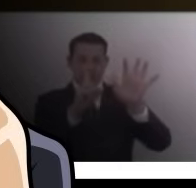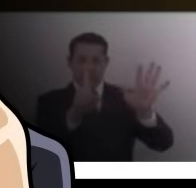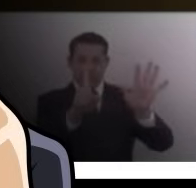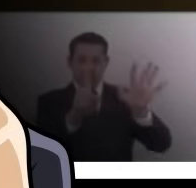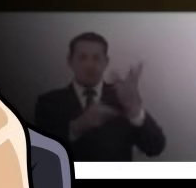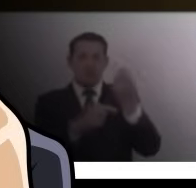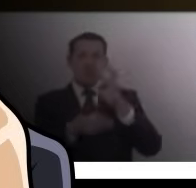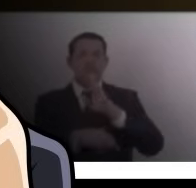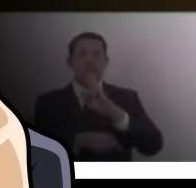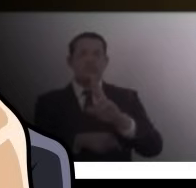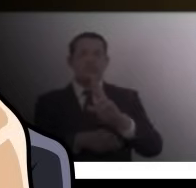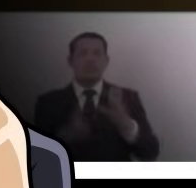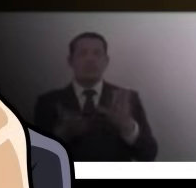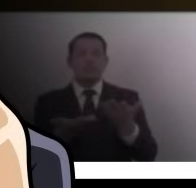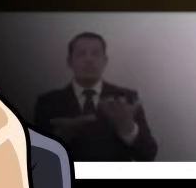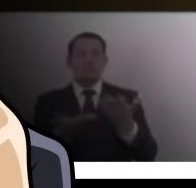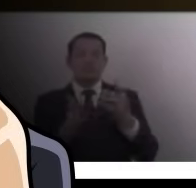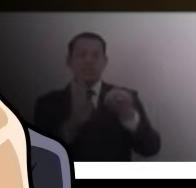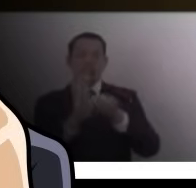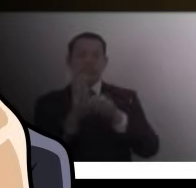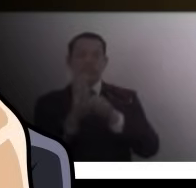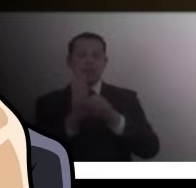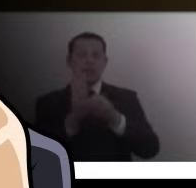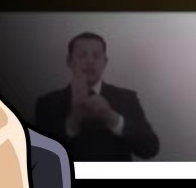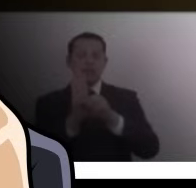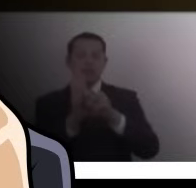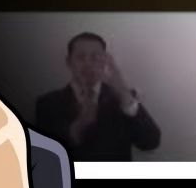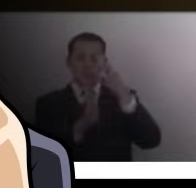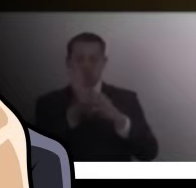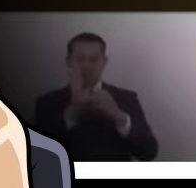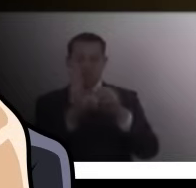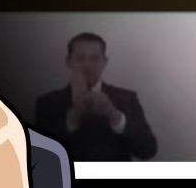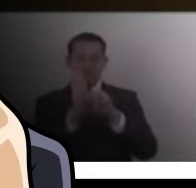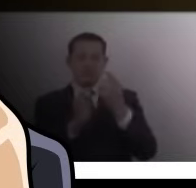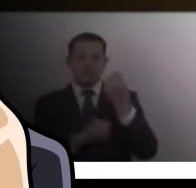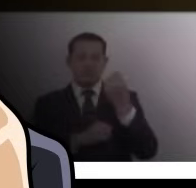57.6. Y la palabra clave es menos.